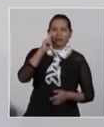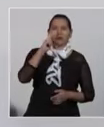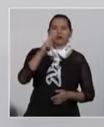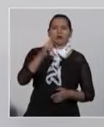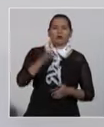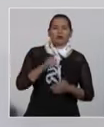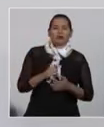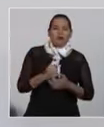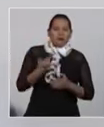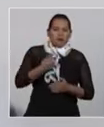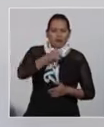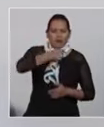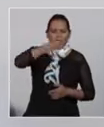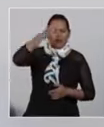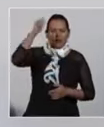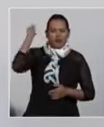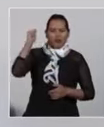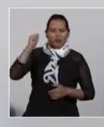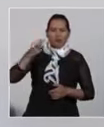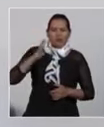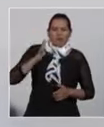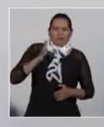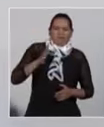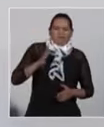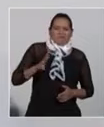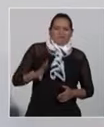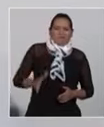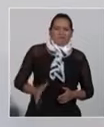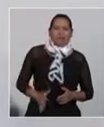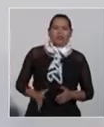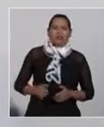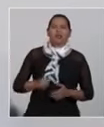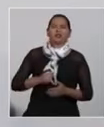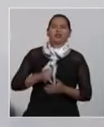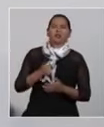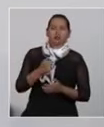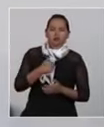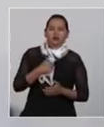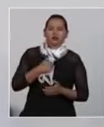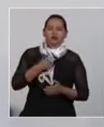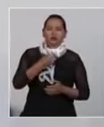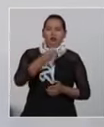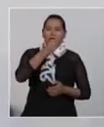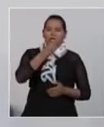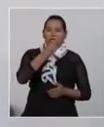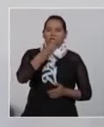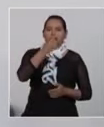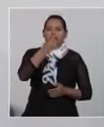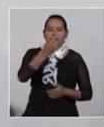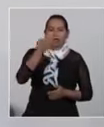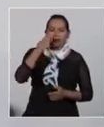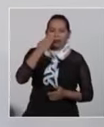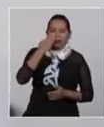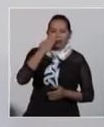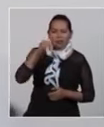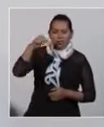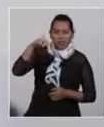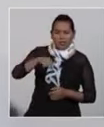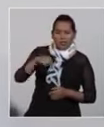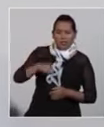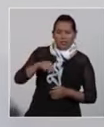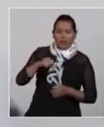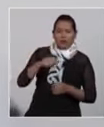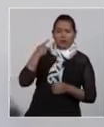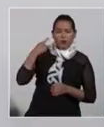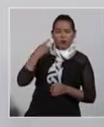a la juventud. Yo simple y sencillamente le voy a decir a Luis Miguel Barbosa que la edad promedio en este estado es de 26 años y me queda claro